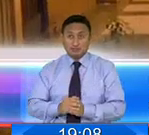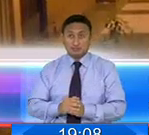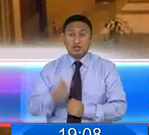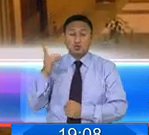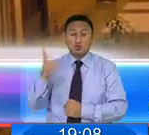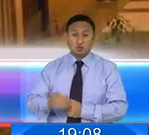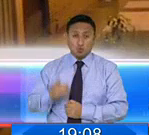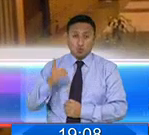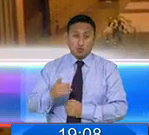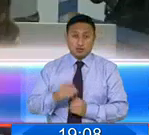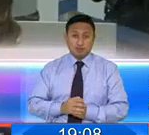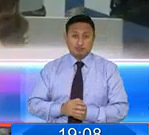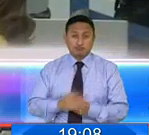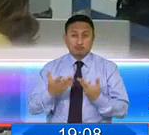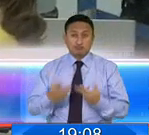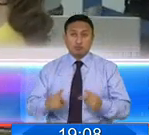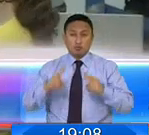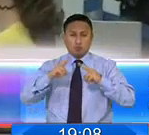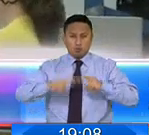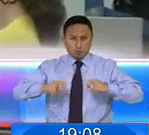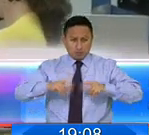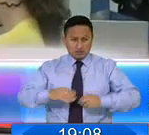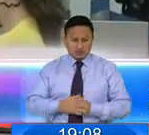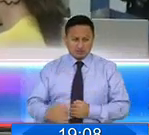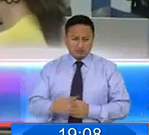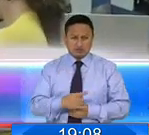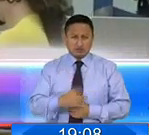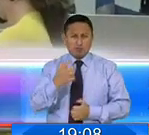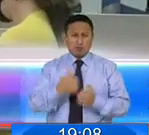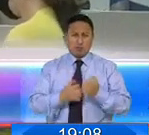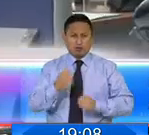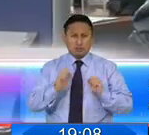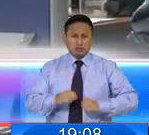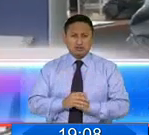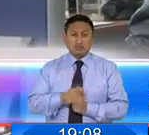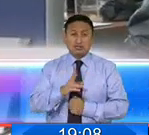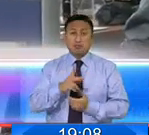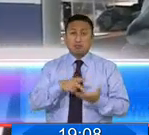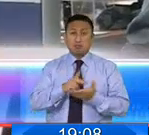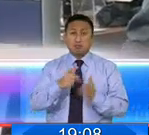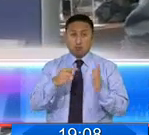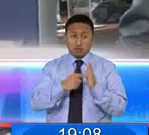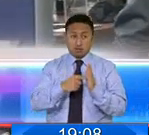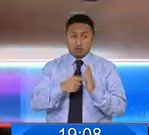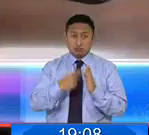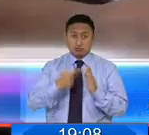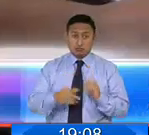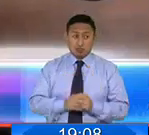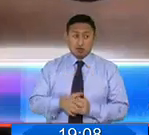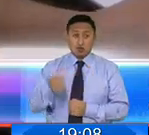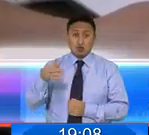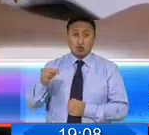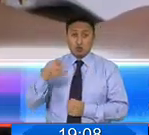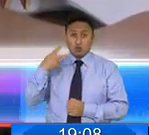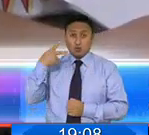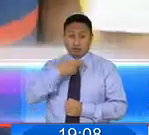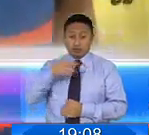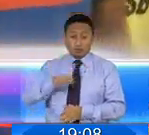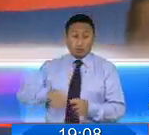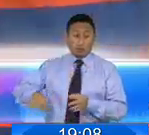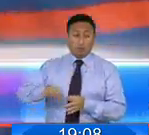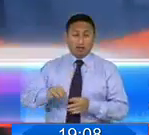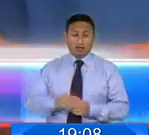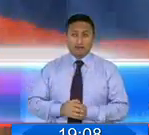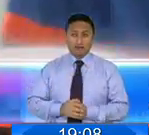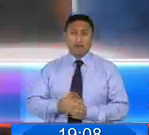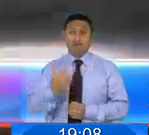Durán. Investigan los presuntos delitos de defraudación tributaria y falsificación de documentos. Tres